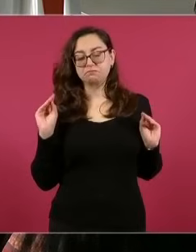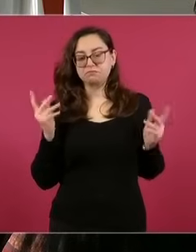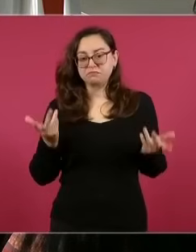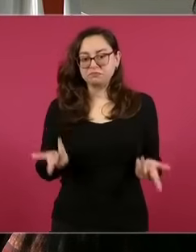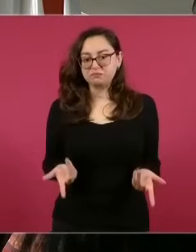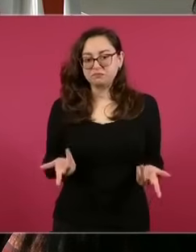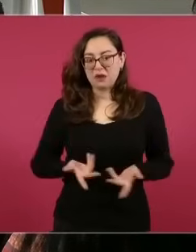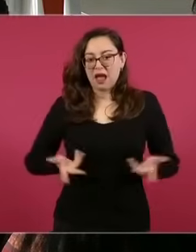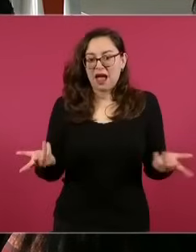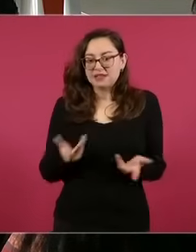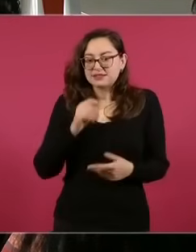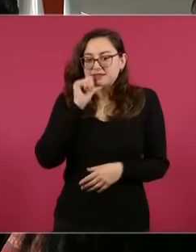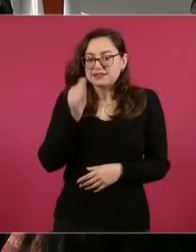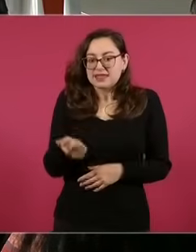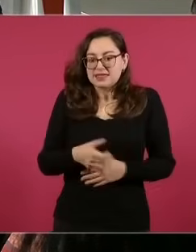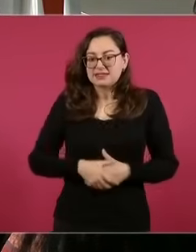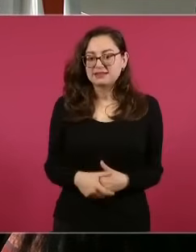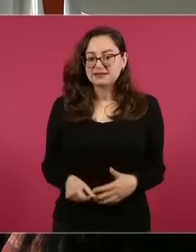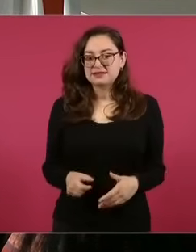nada.